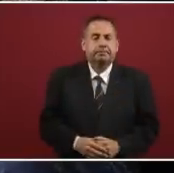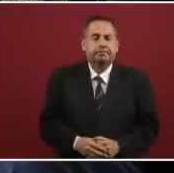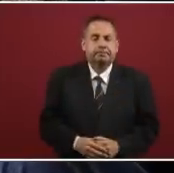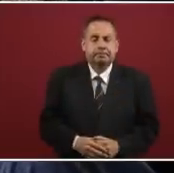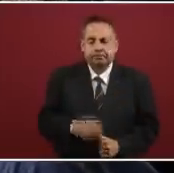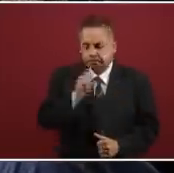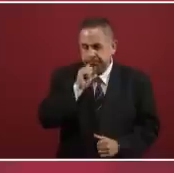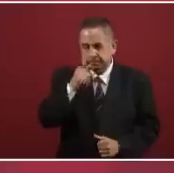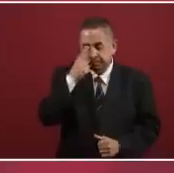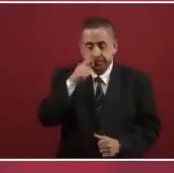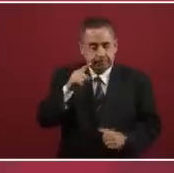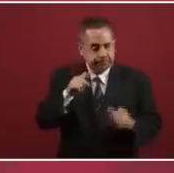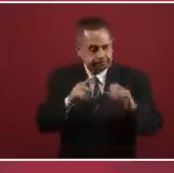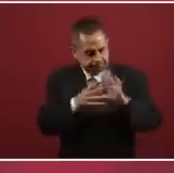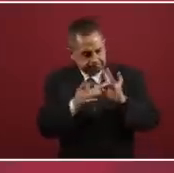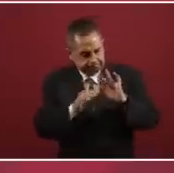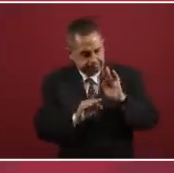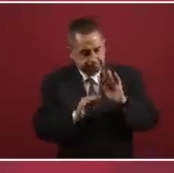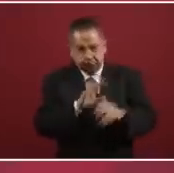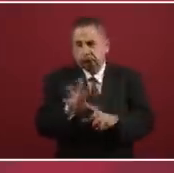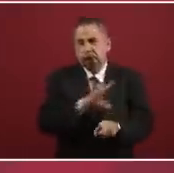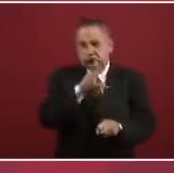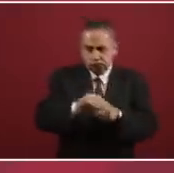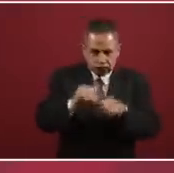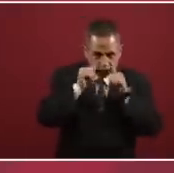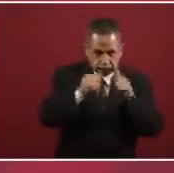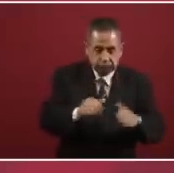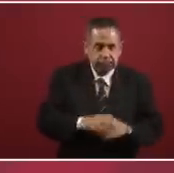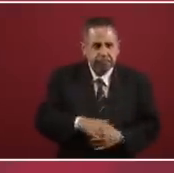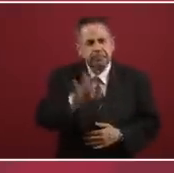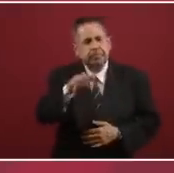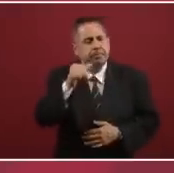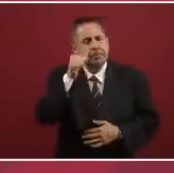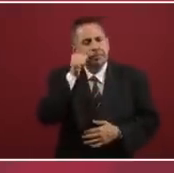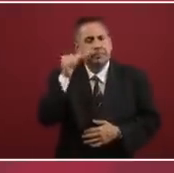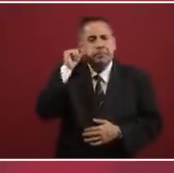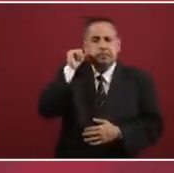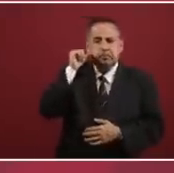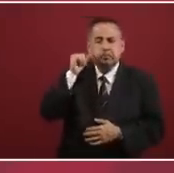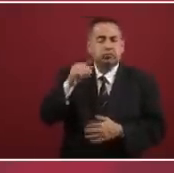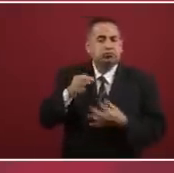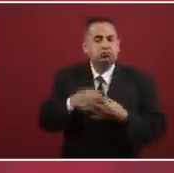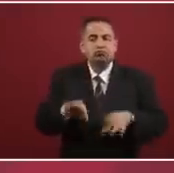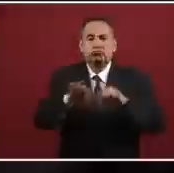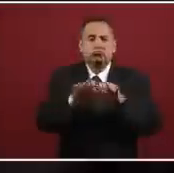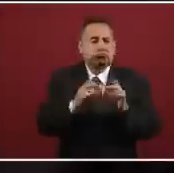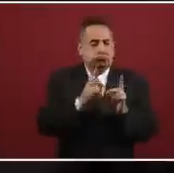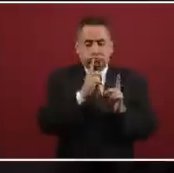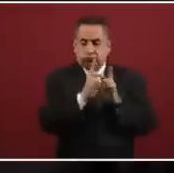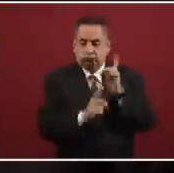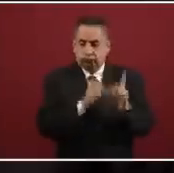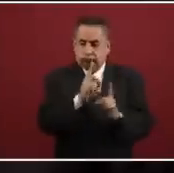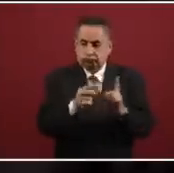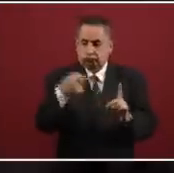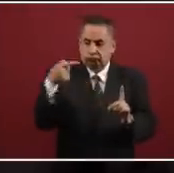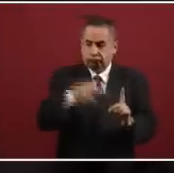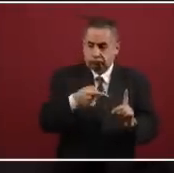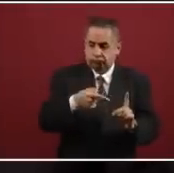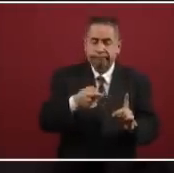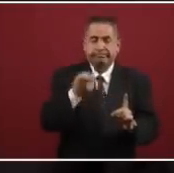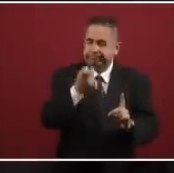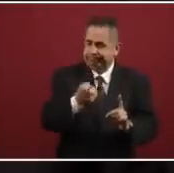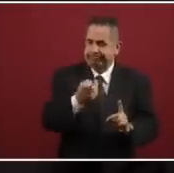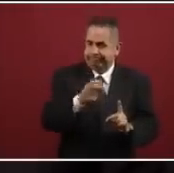para dar un tratamiento integral. Ayer hablaba yo de la importancia del deporte y la importancia